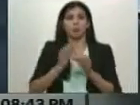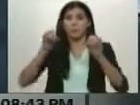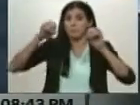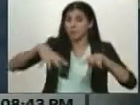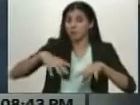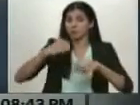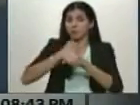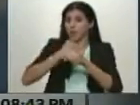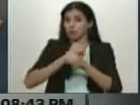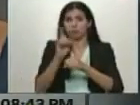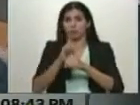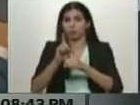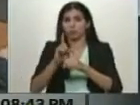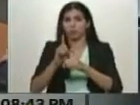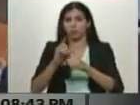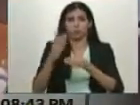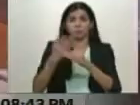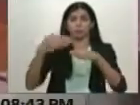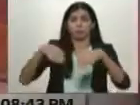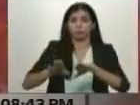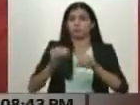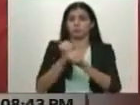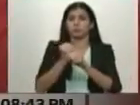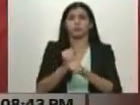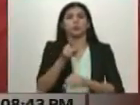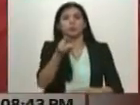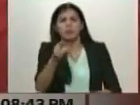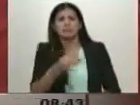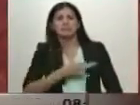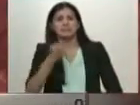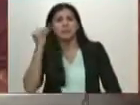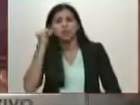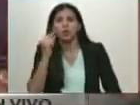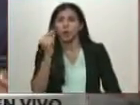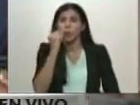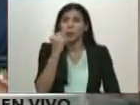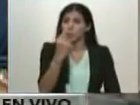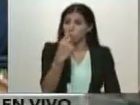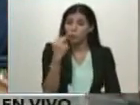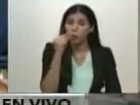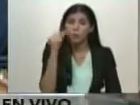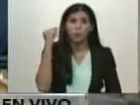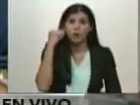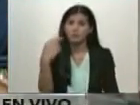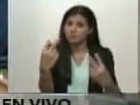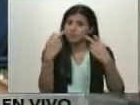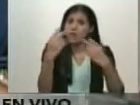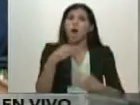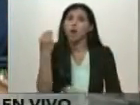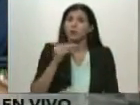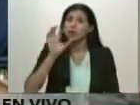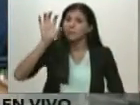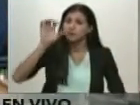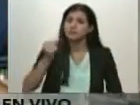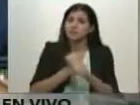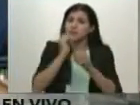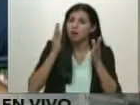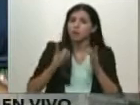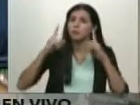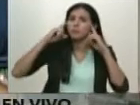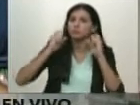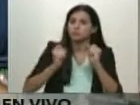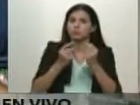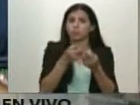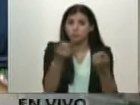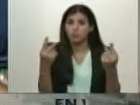pueblo de Venezuela, lo pido, de usted, señora, de usted, compatriota, de ustedes, jóvenes de la patria, trabajadores, profesionales.